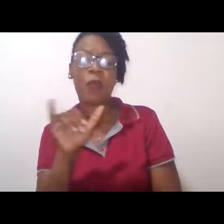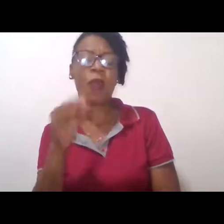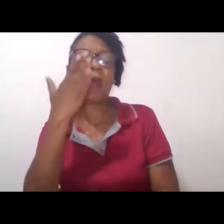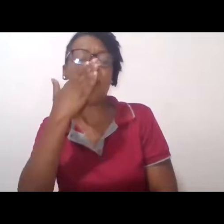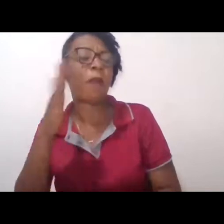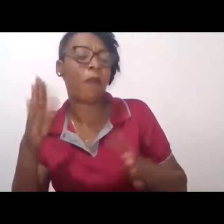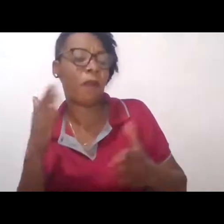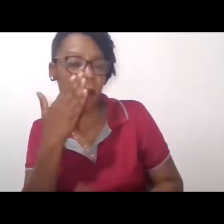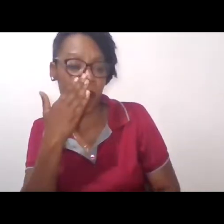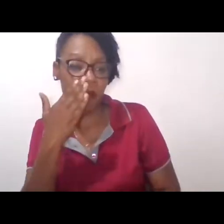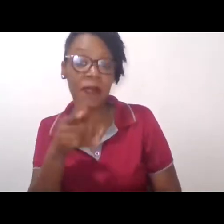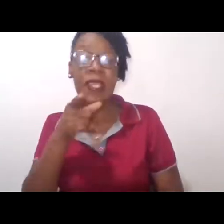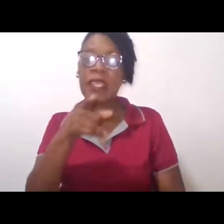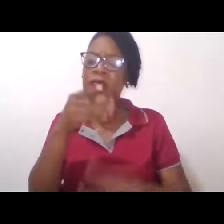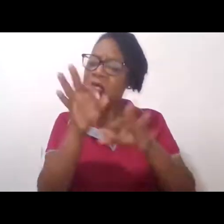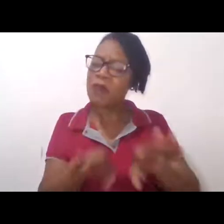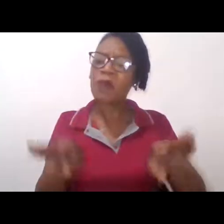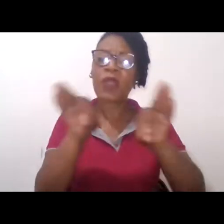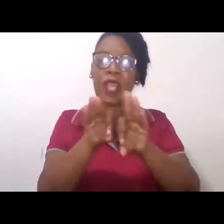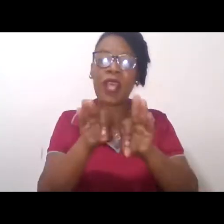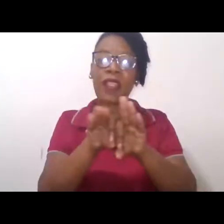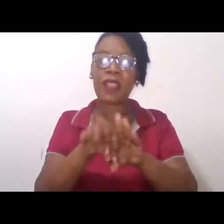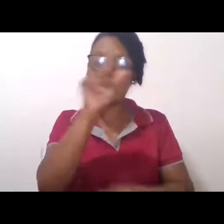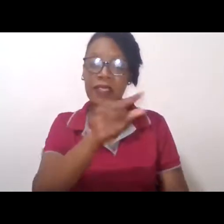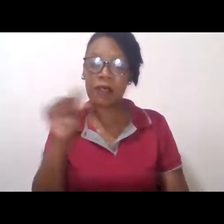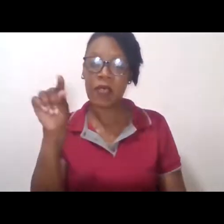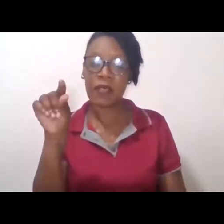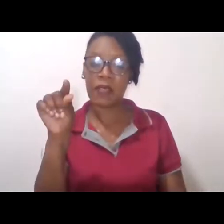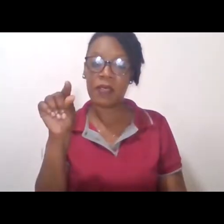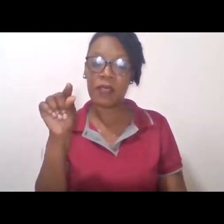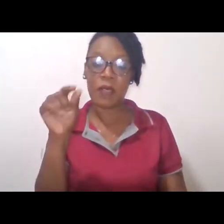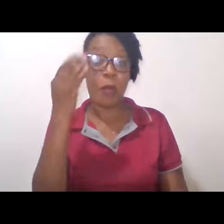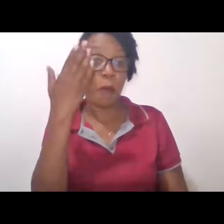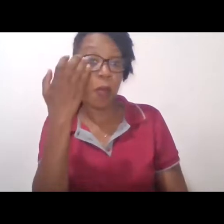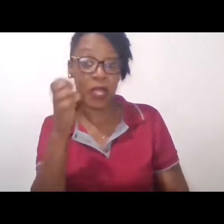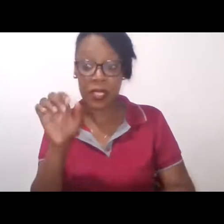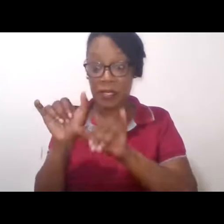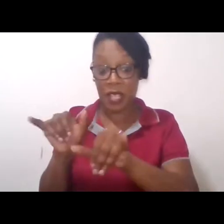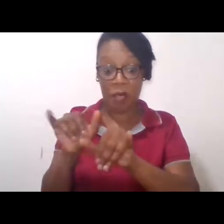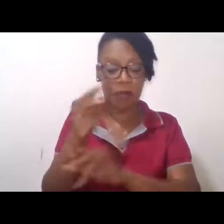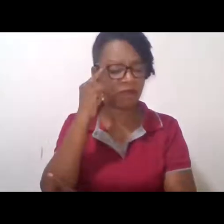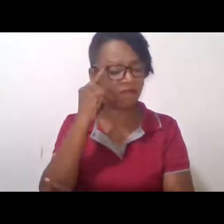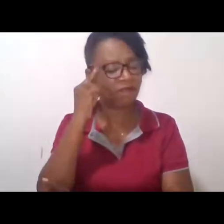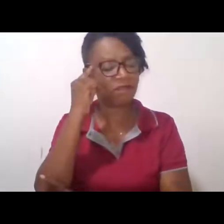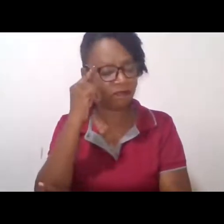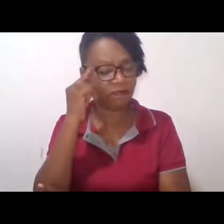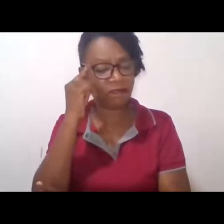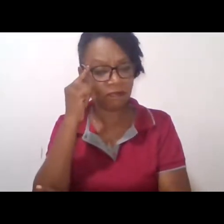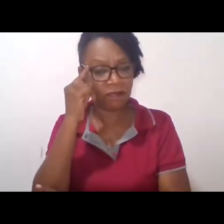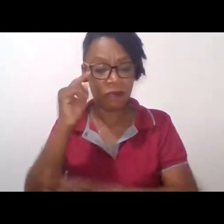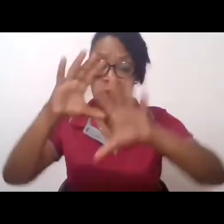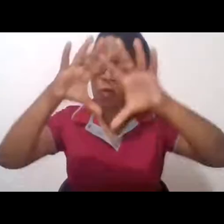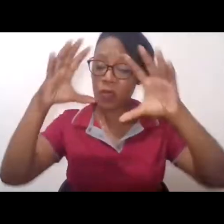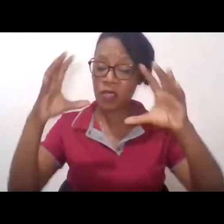Y eso viene a ser muy valioso, ¿verdad?, en esta semana donde estamos conmemorando la concientización mundial